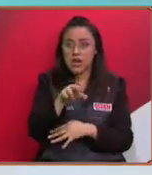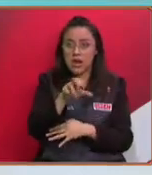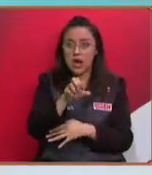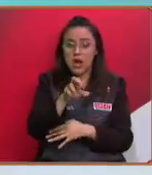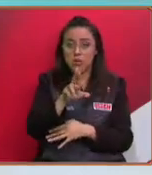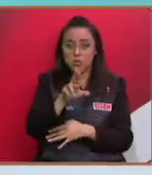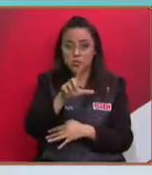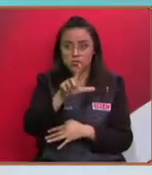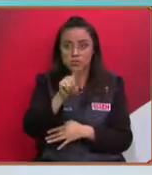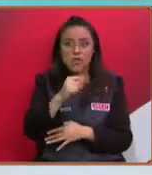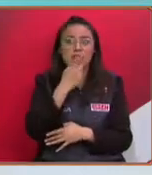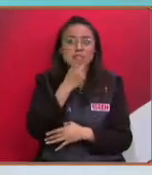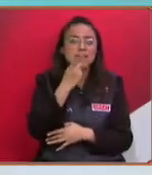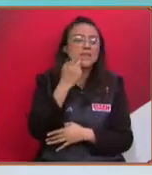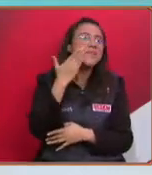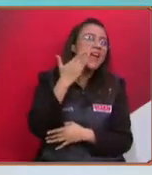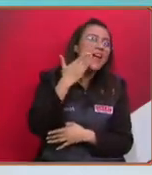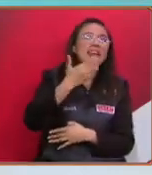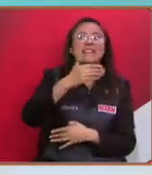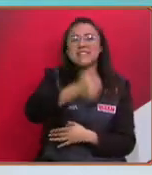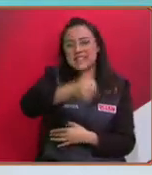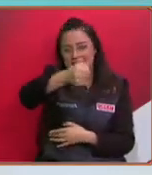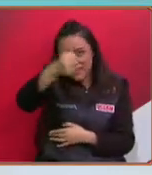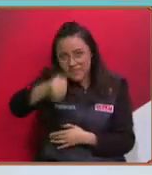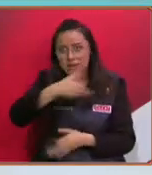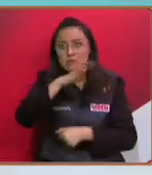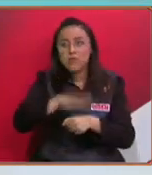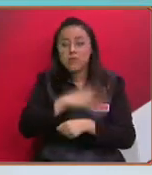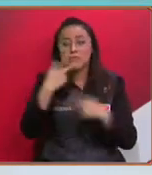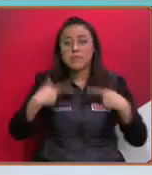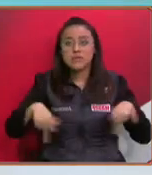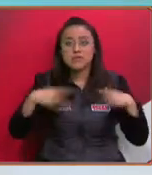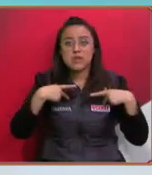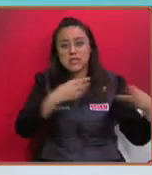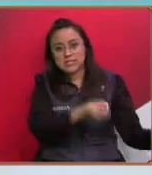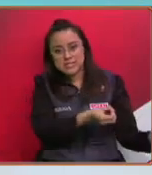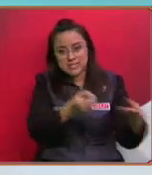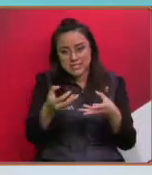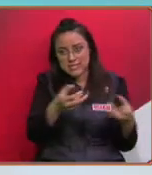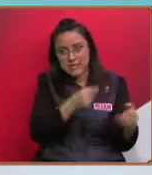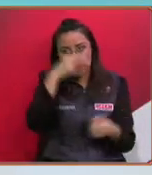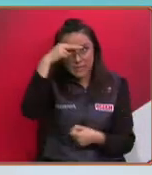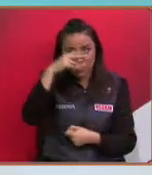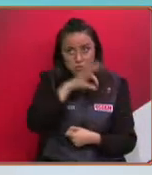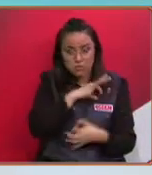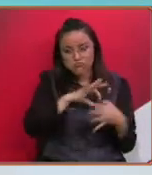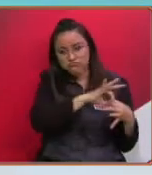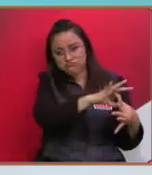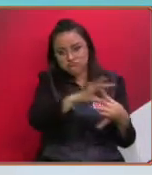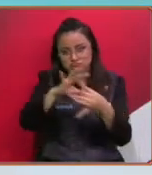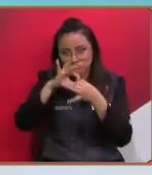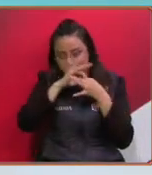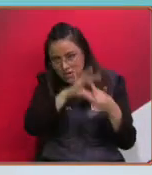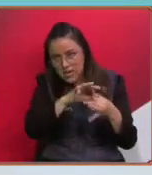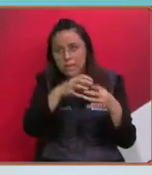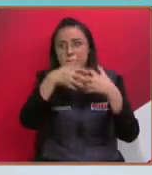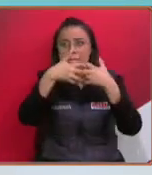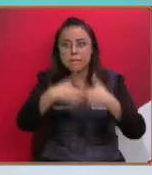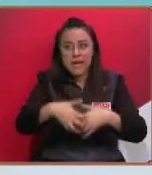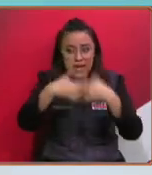ese momento, dele un claxonazo de alegría y salúdelos, porque es gente que está transportando y demostrando que los mexicanos unidos entre